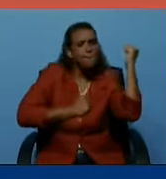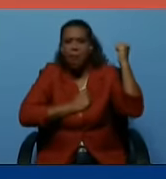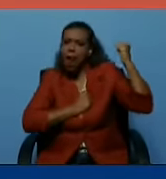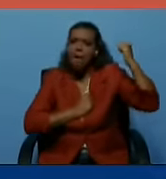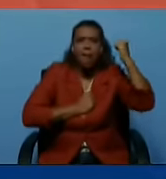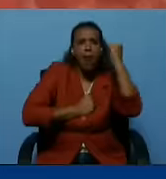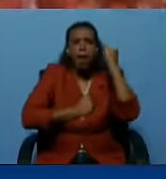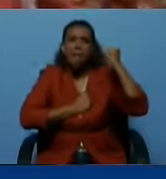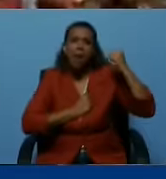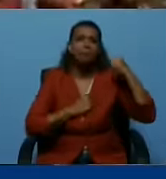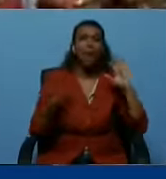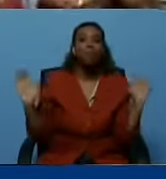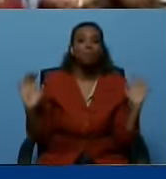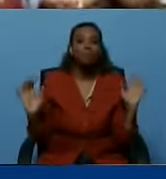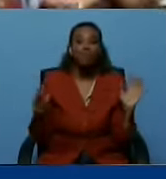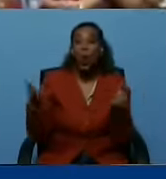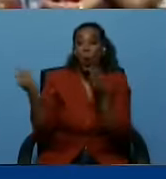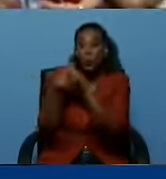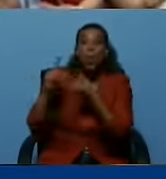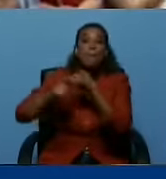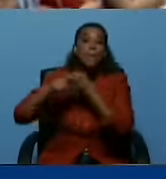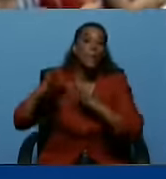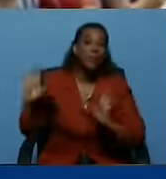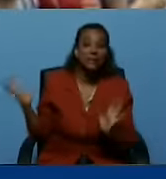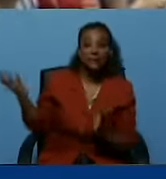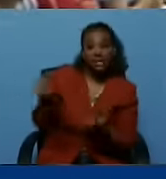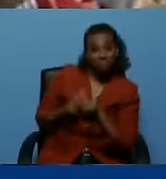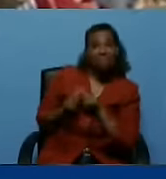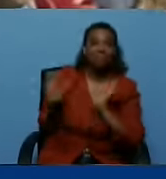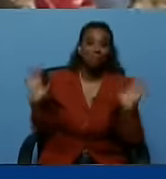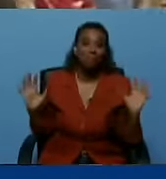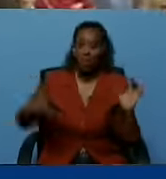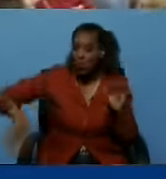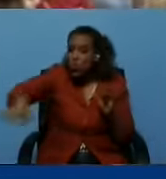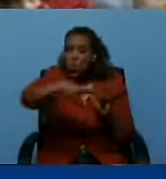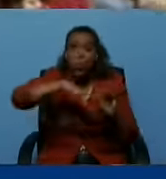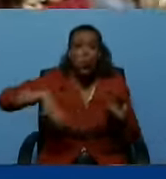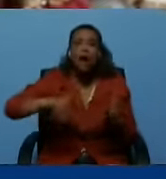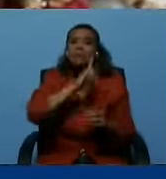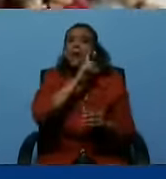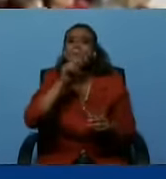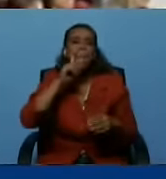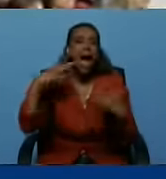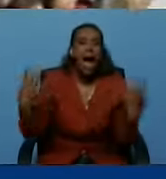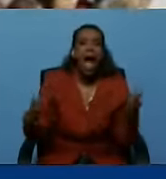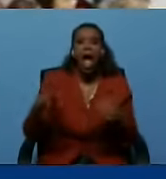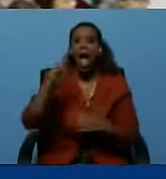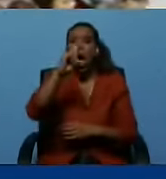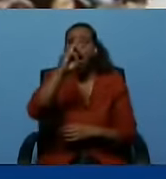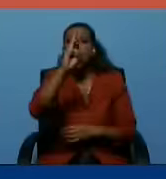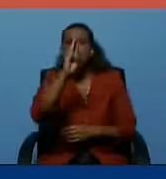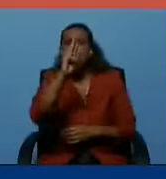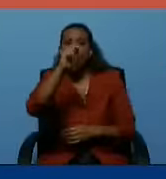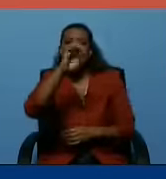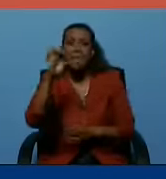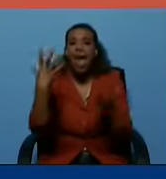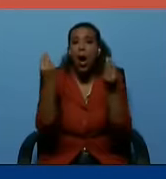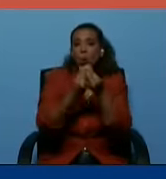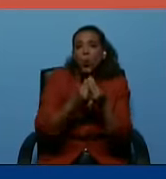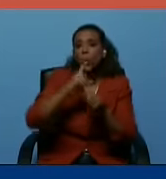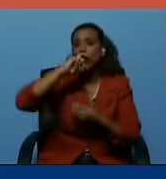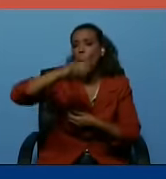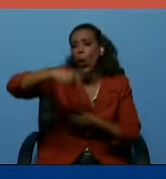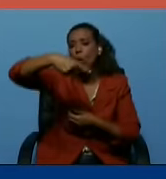con Silita. Se va a llamar rumbea con Silita y